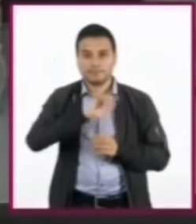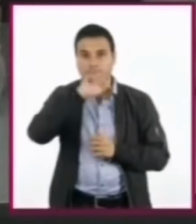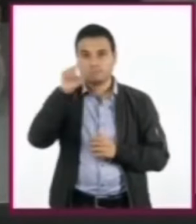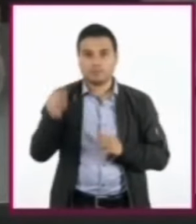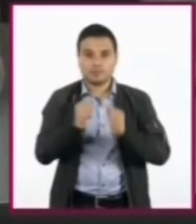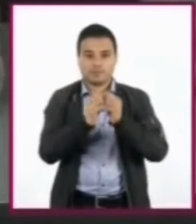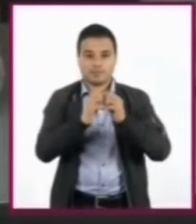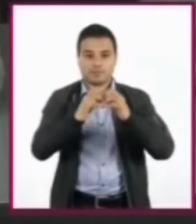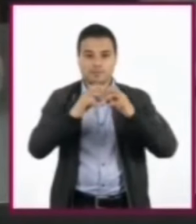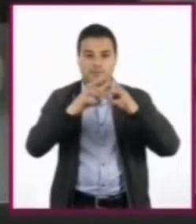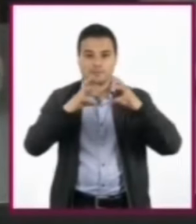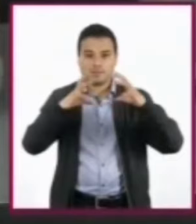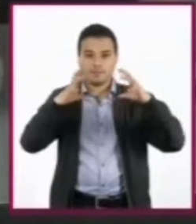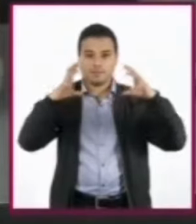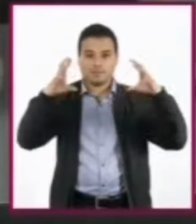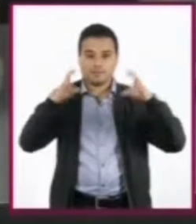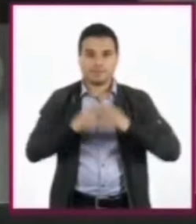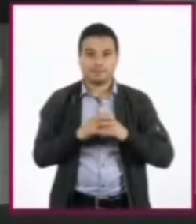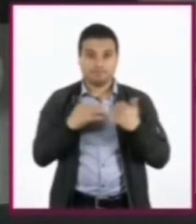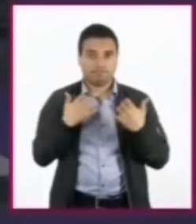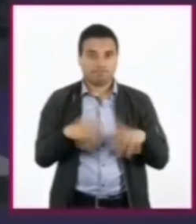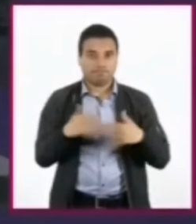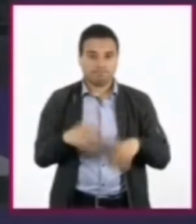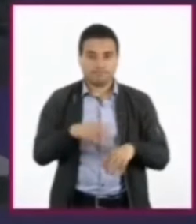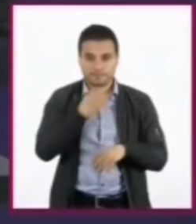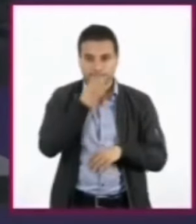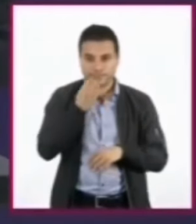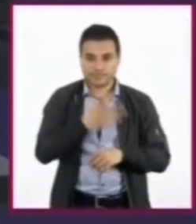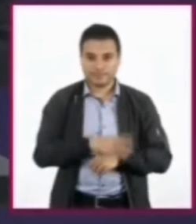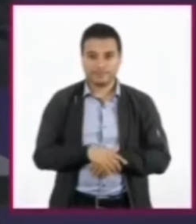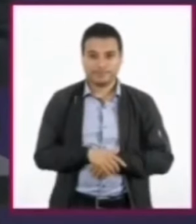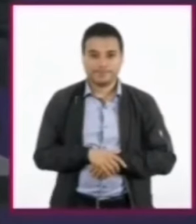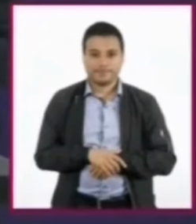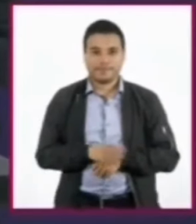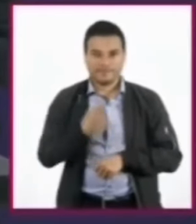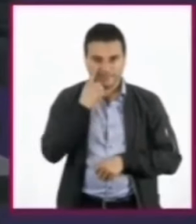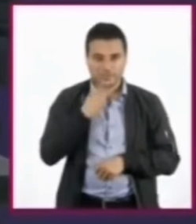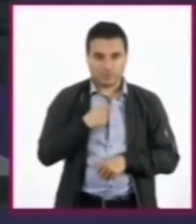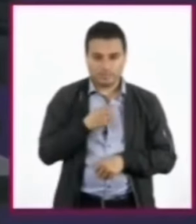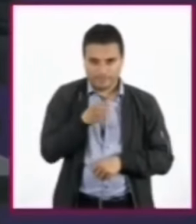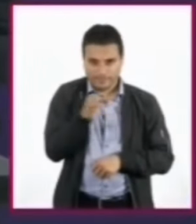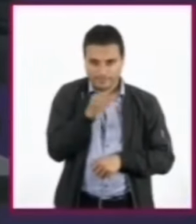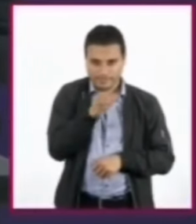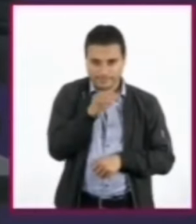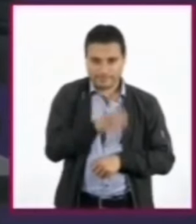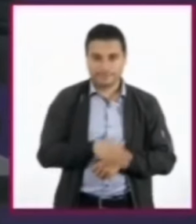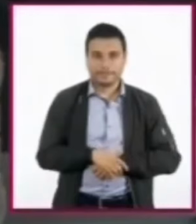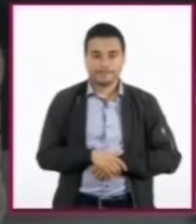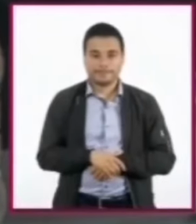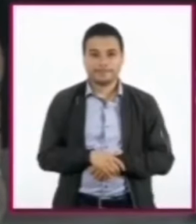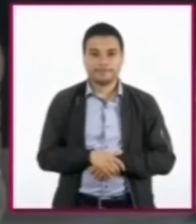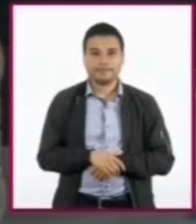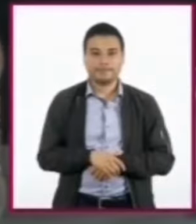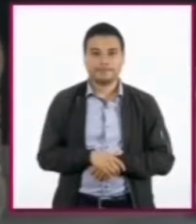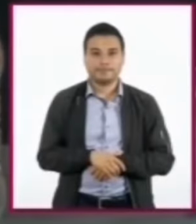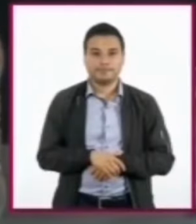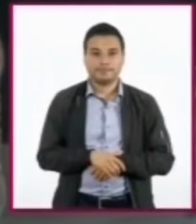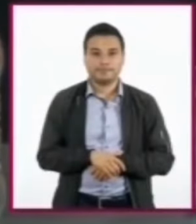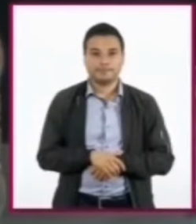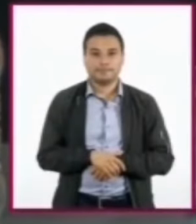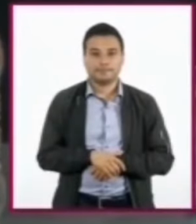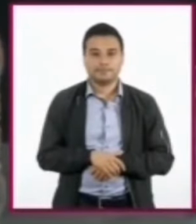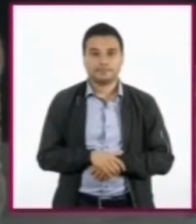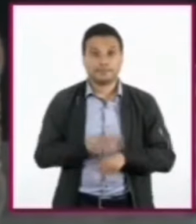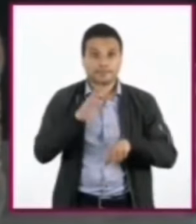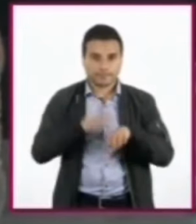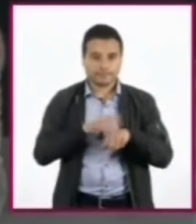infle. ¡Guau! Vean lo que tenemos aquí. Voy a agitar un poco el matraz para que la reacción química se lleve a